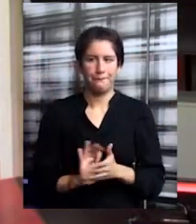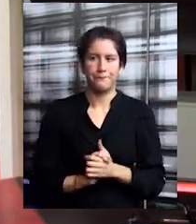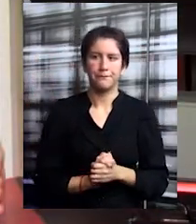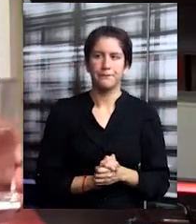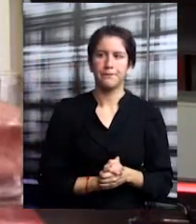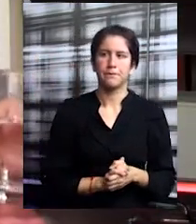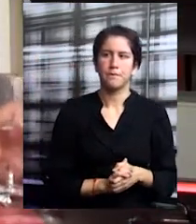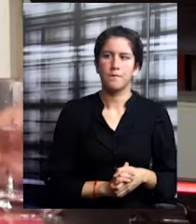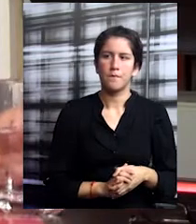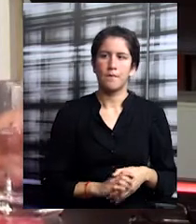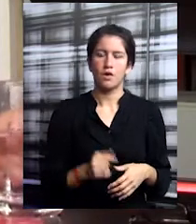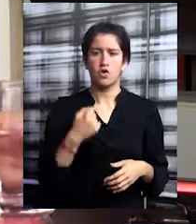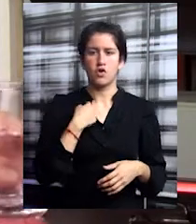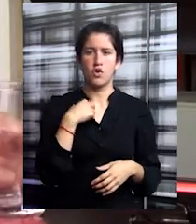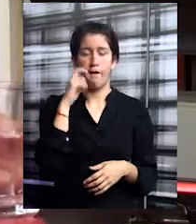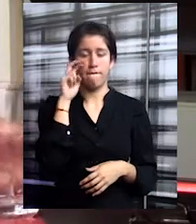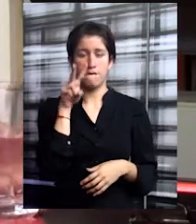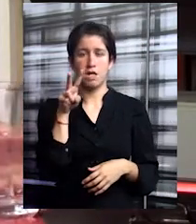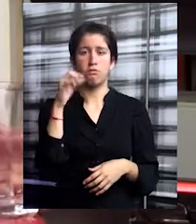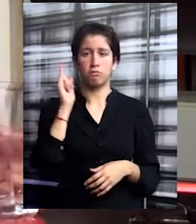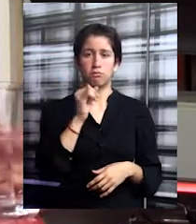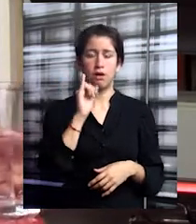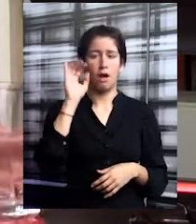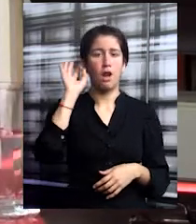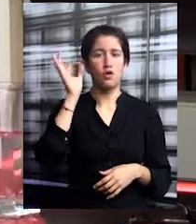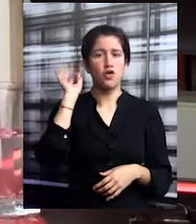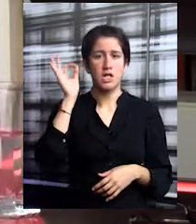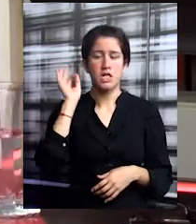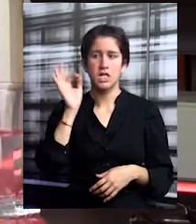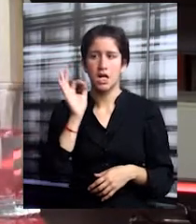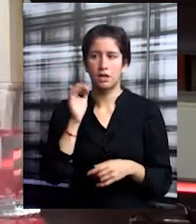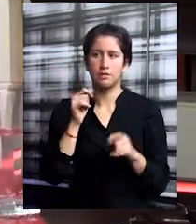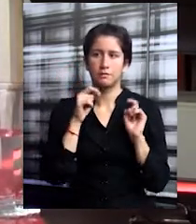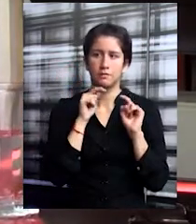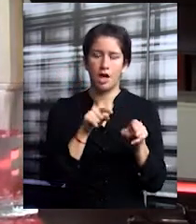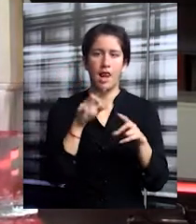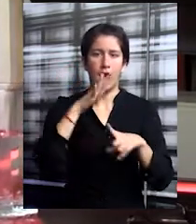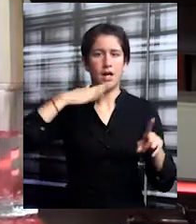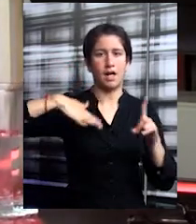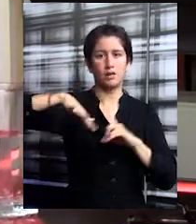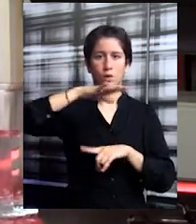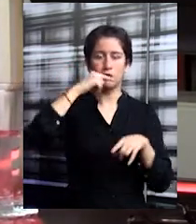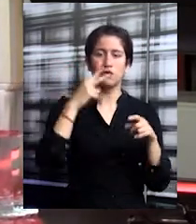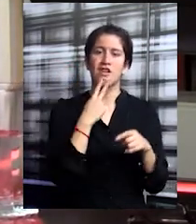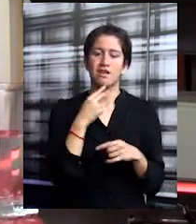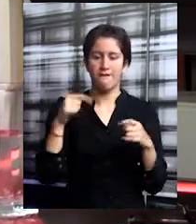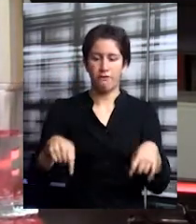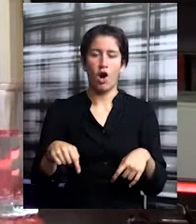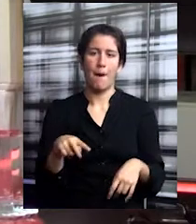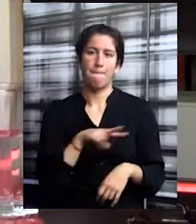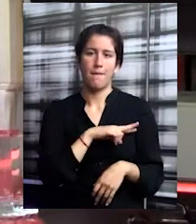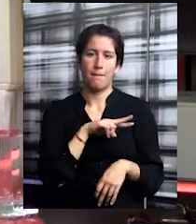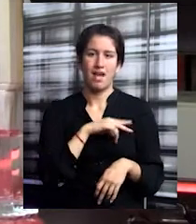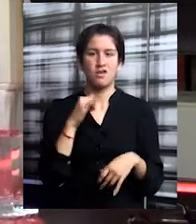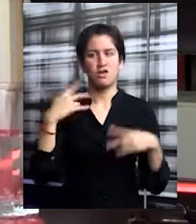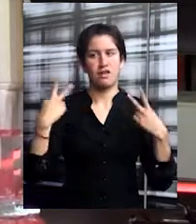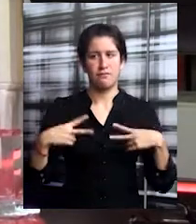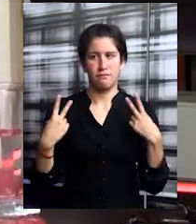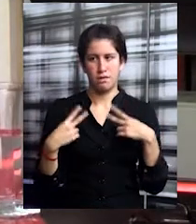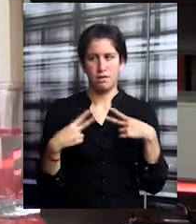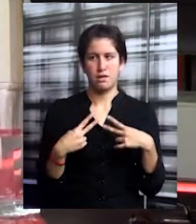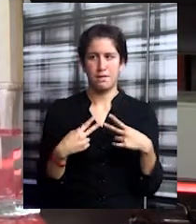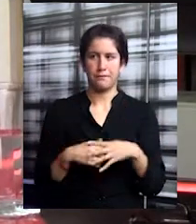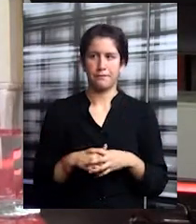sentido. Yo he visto la noticia, he visto, por ejemplo, la situación que se ha vivido aquí en Valparaíso y en Viña. Entonces uno no puede decir